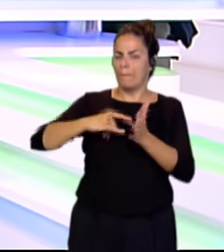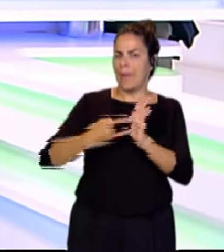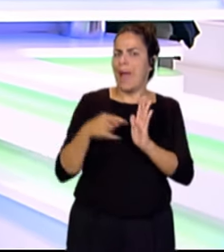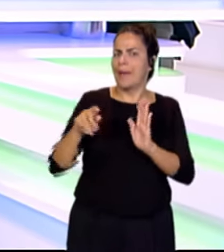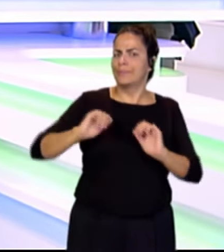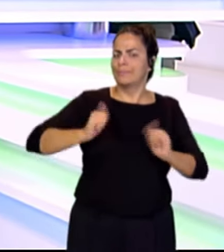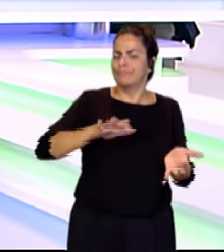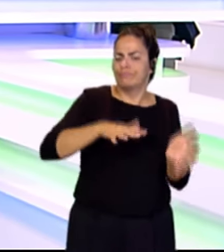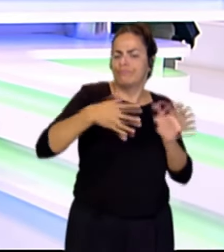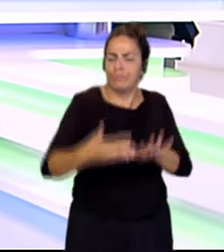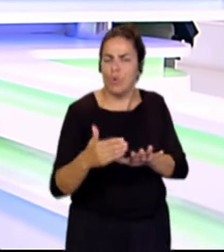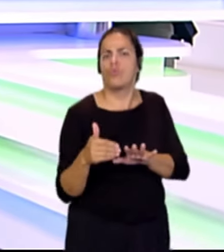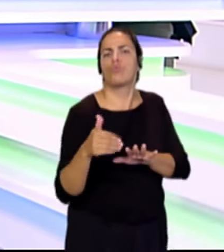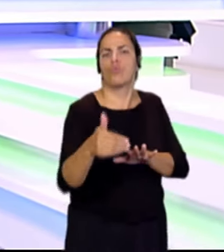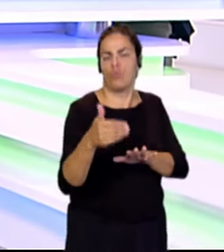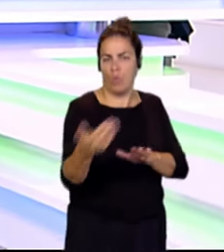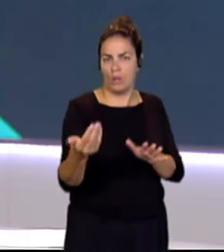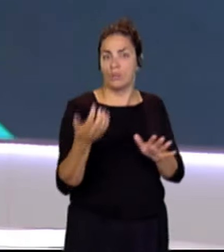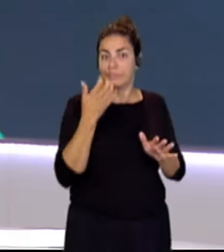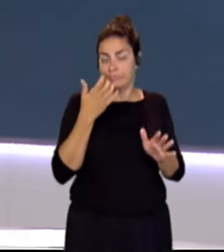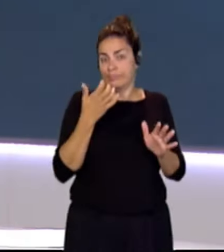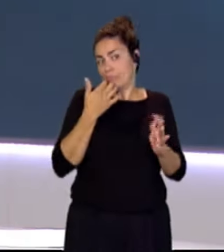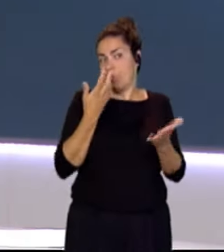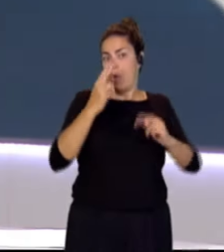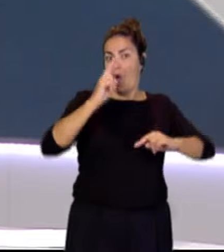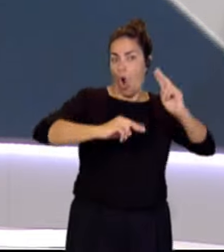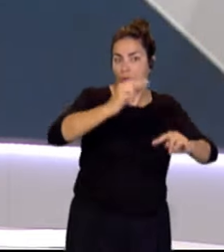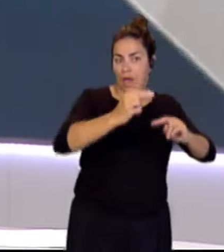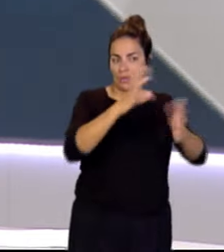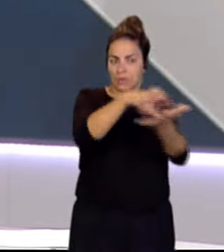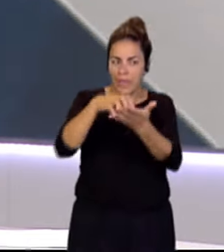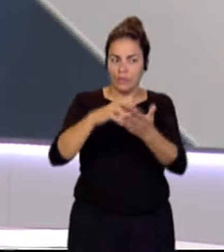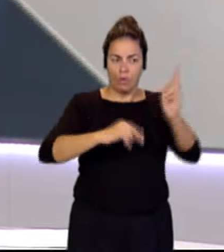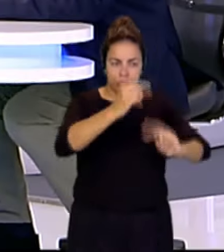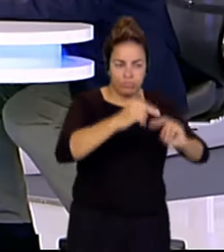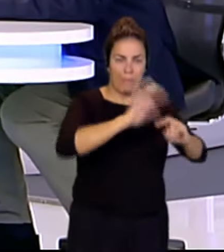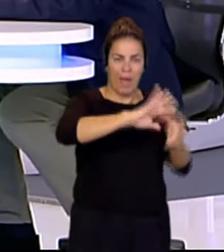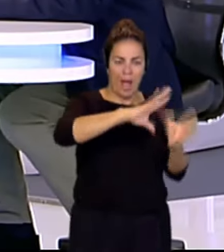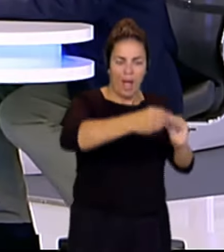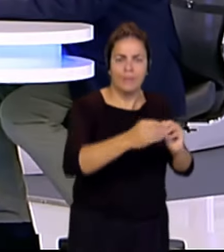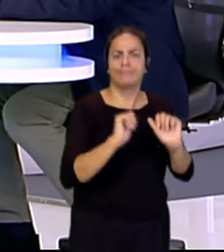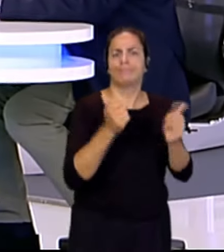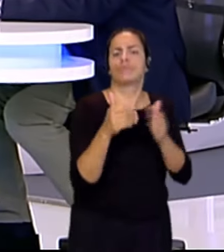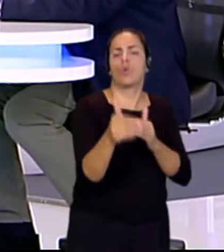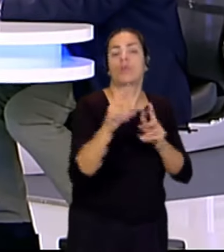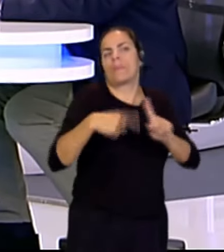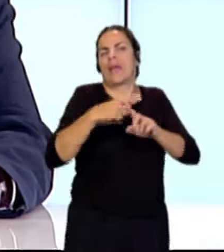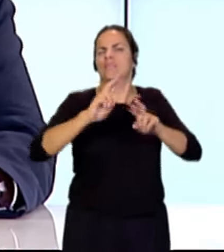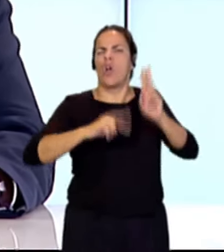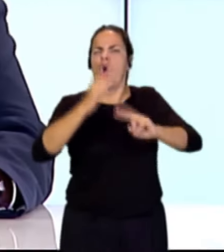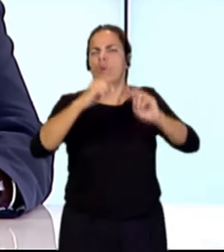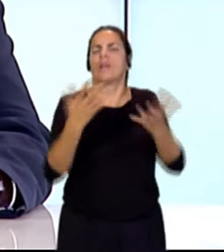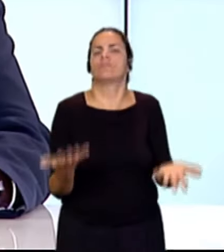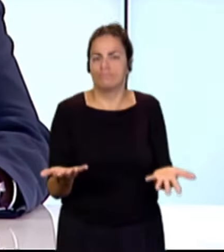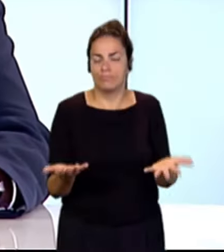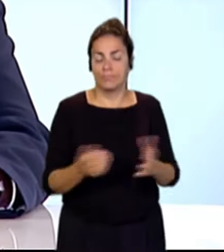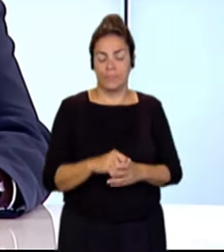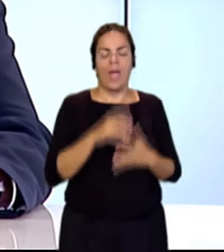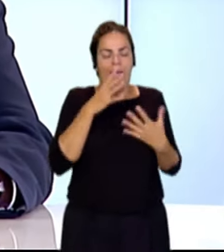aplicarse cuándo comenzarán esas obras de adaptación y qué tipo de obras se van a hacer Bueno bien Ahora mismo están los técnicos de la